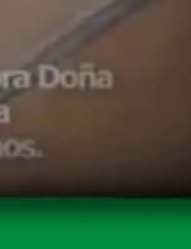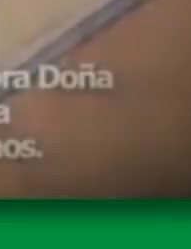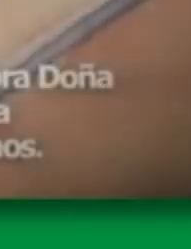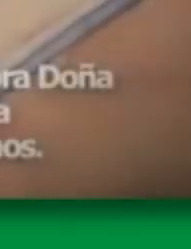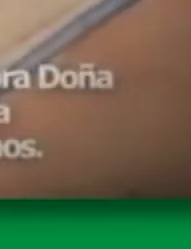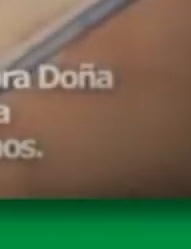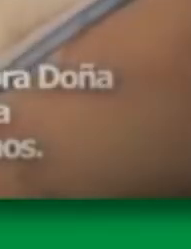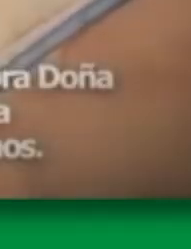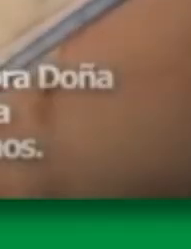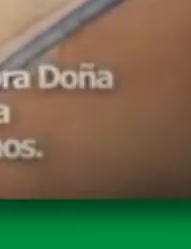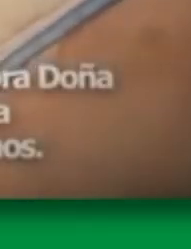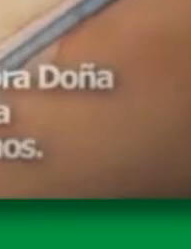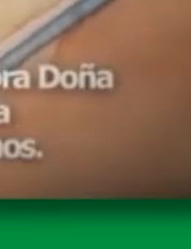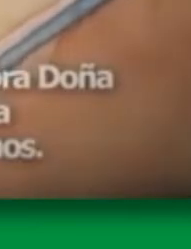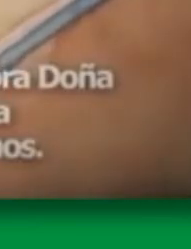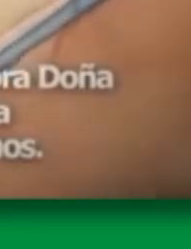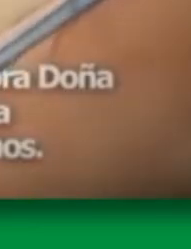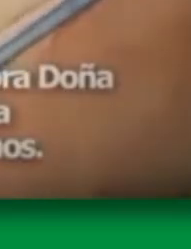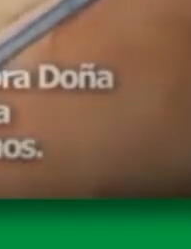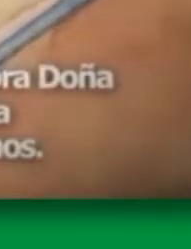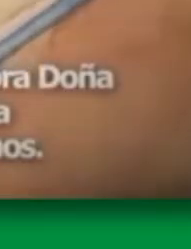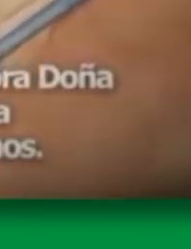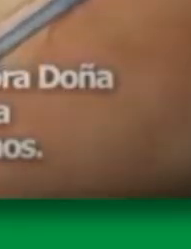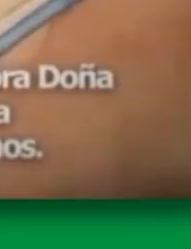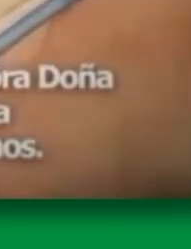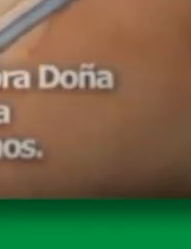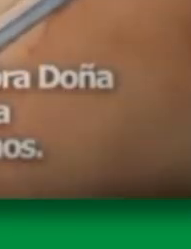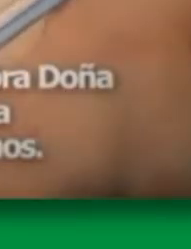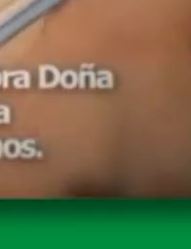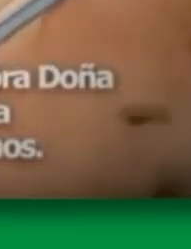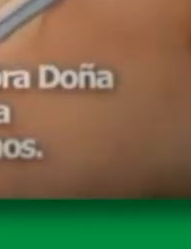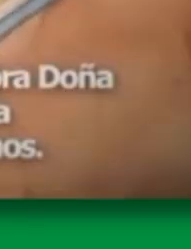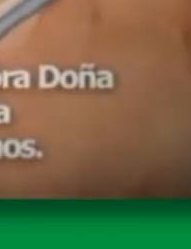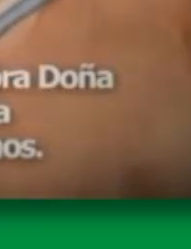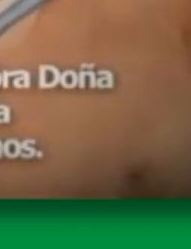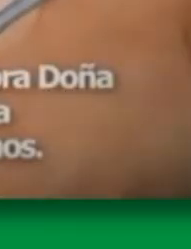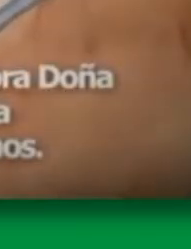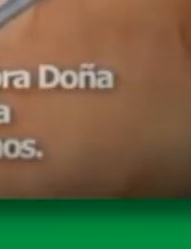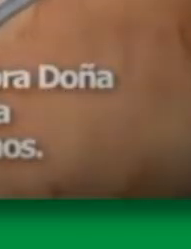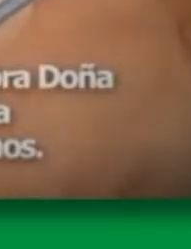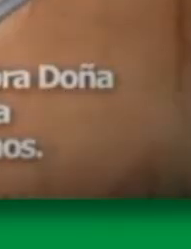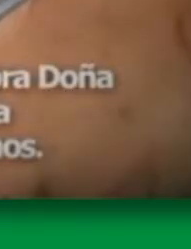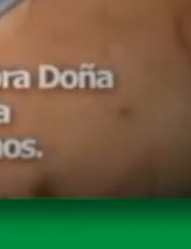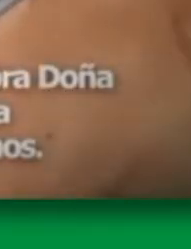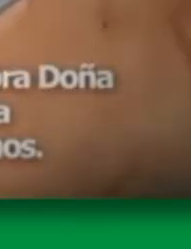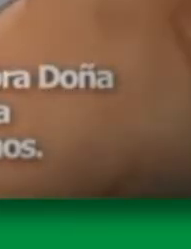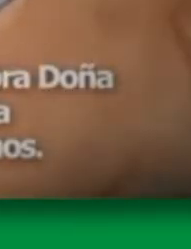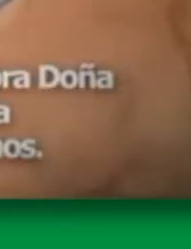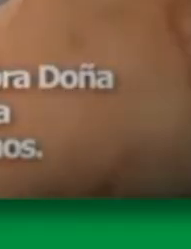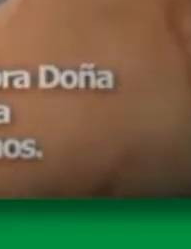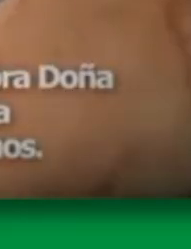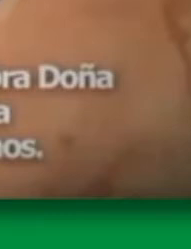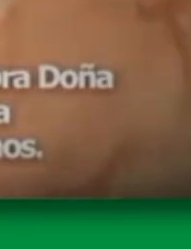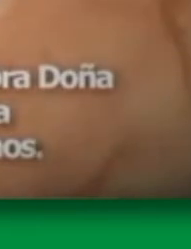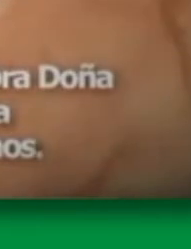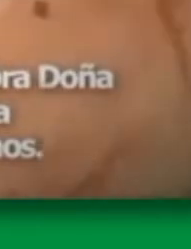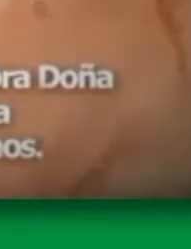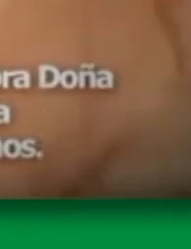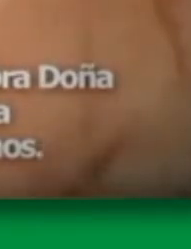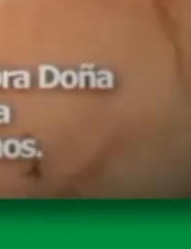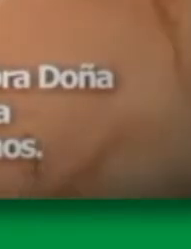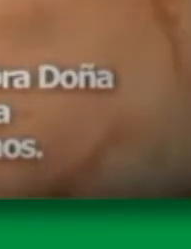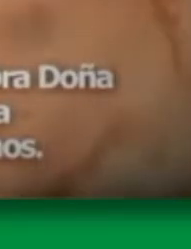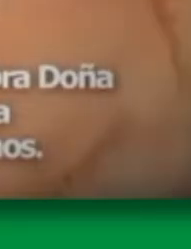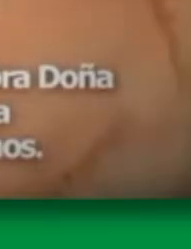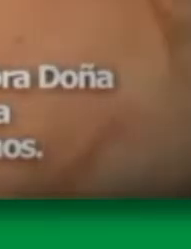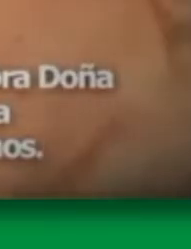Permaneció en España desde 1932 a 1935. En este periodo publica su obra Doña